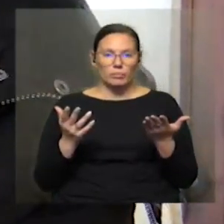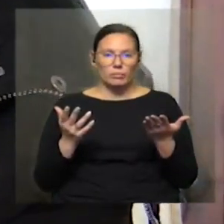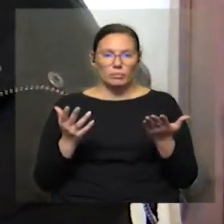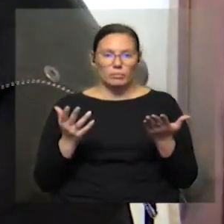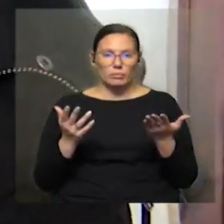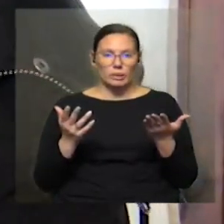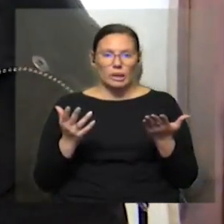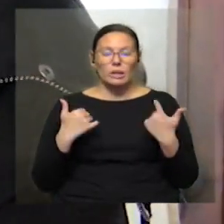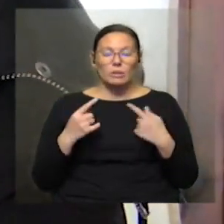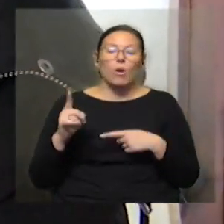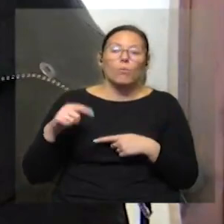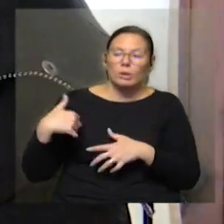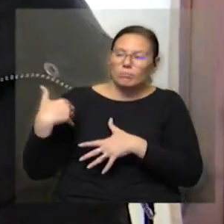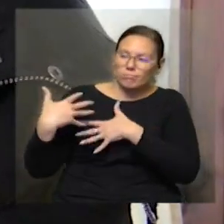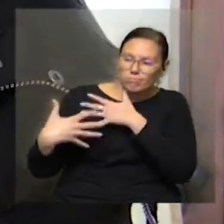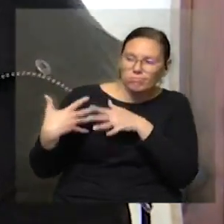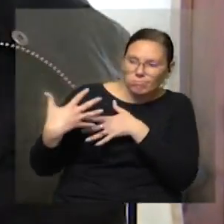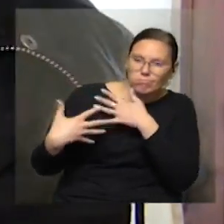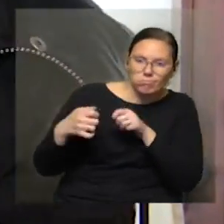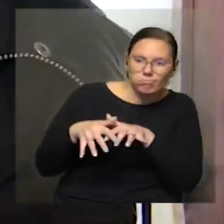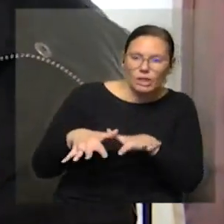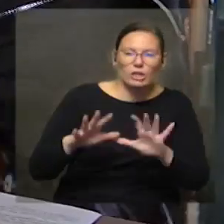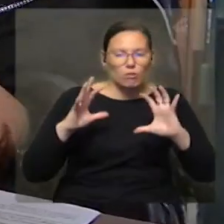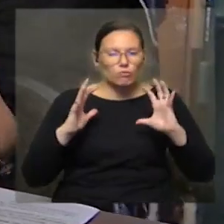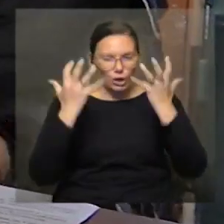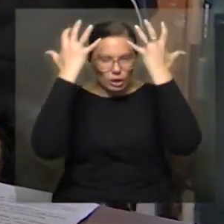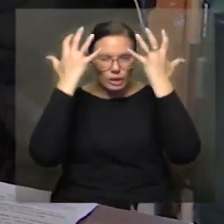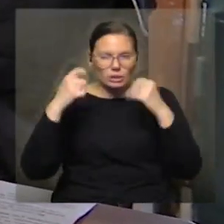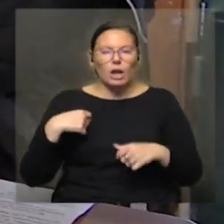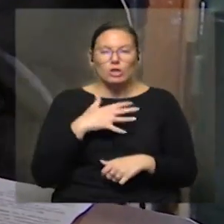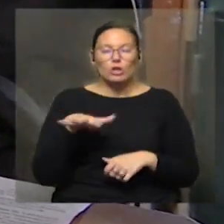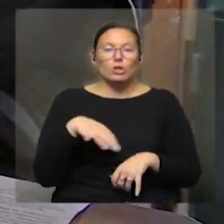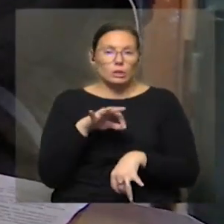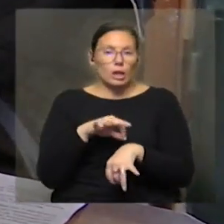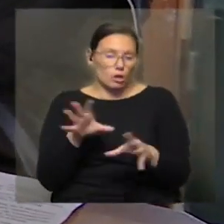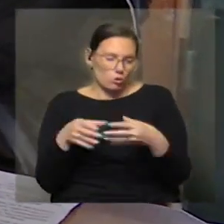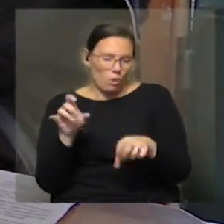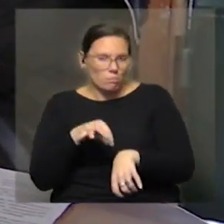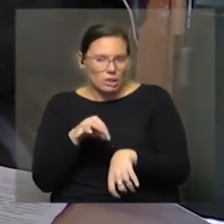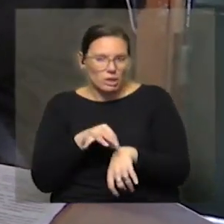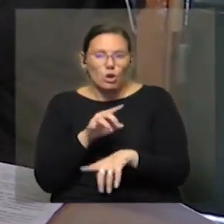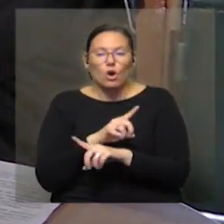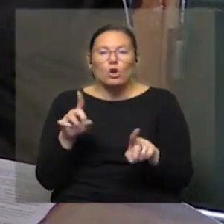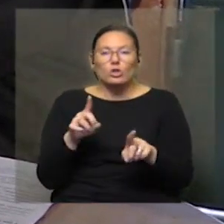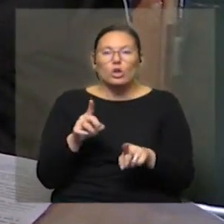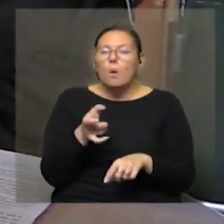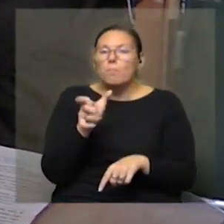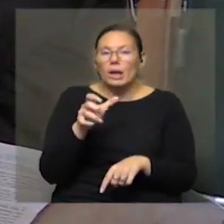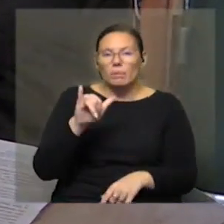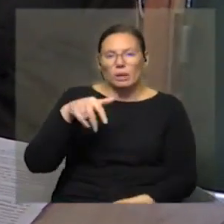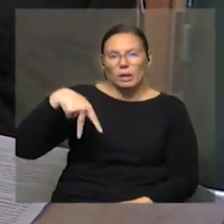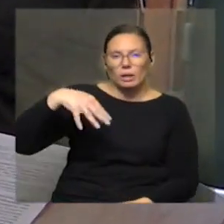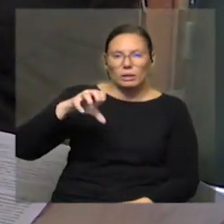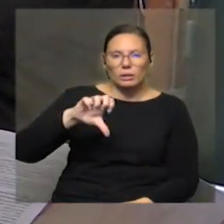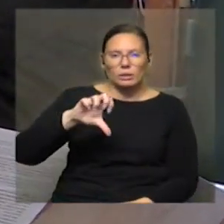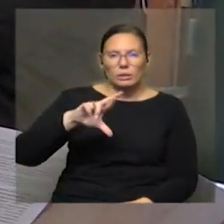se repercute un montón de violencia. Que la sociedad médica no concibe el término intersex porque